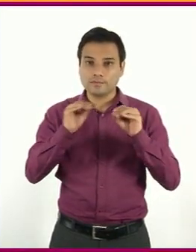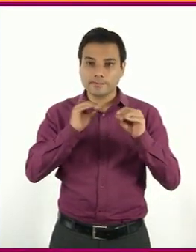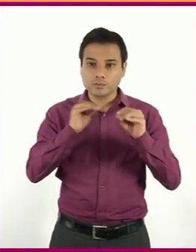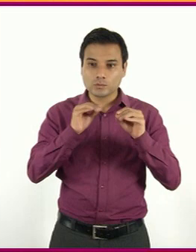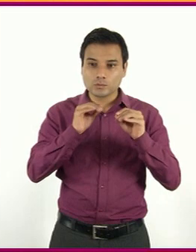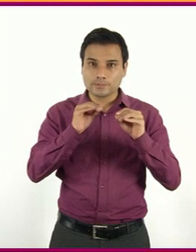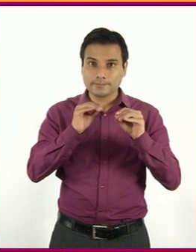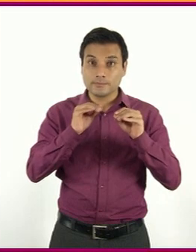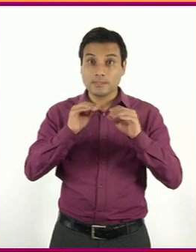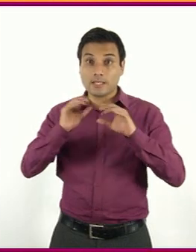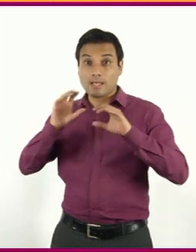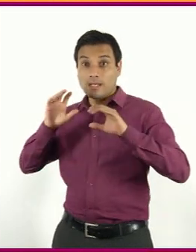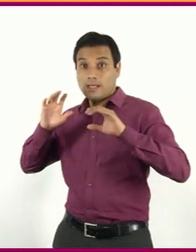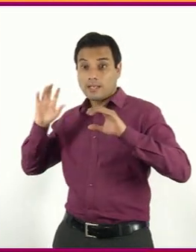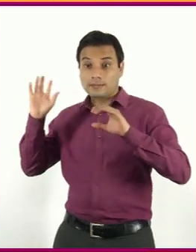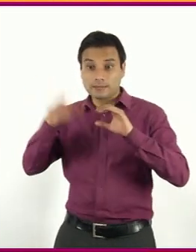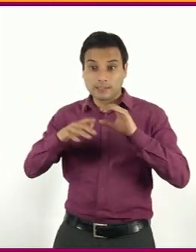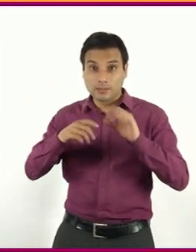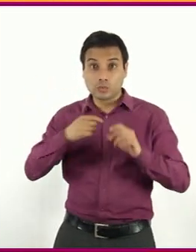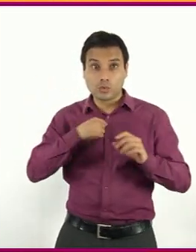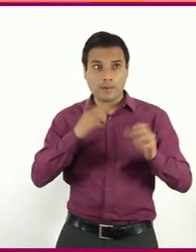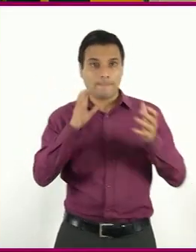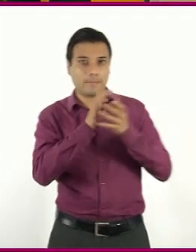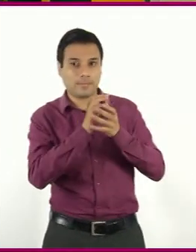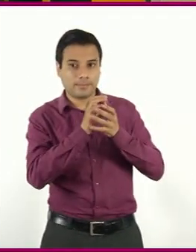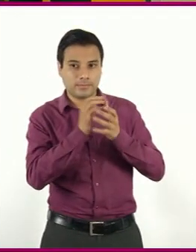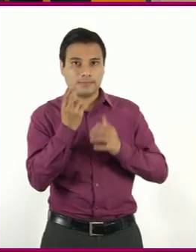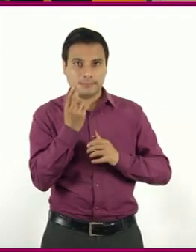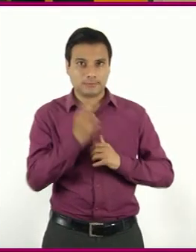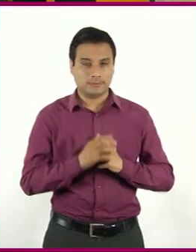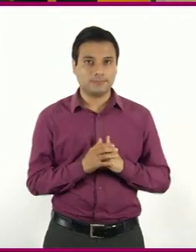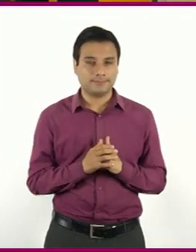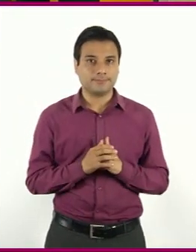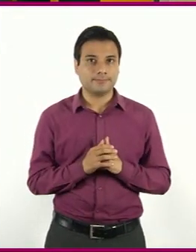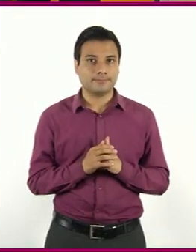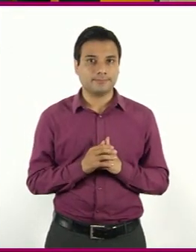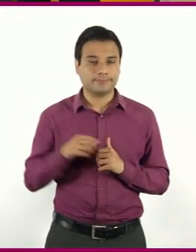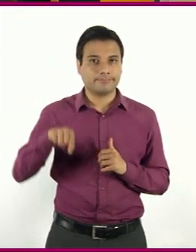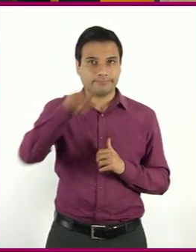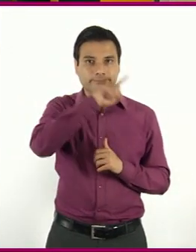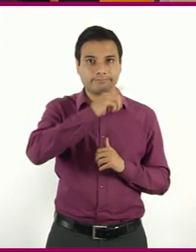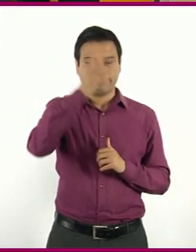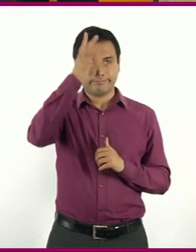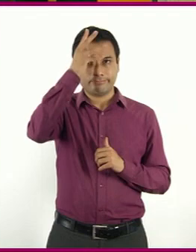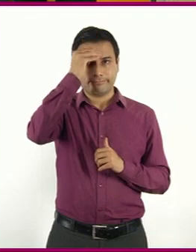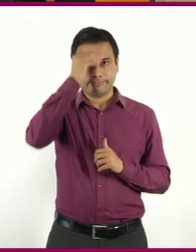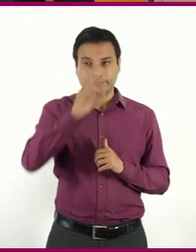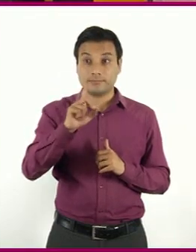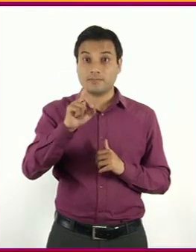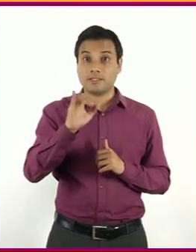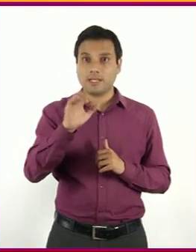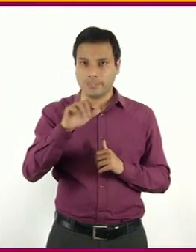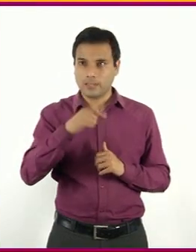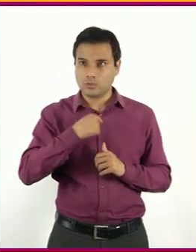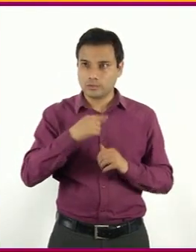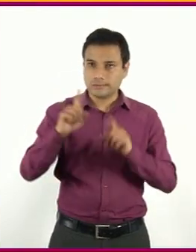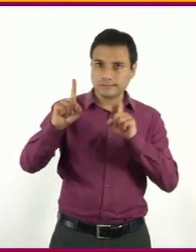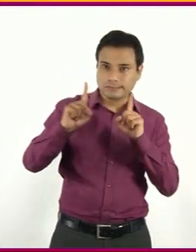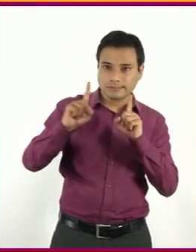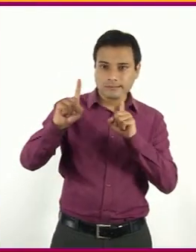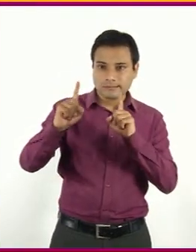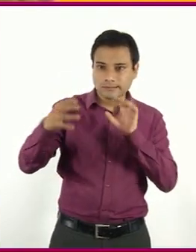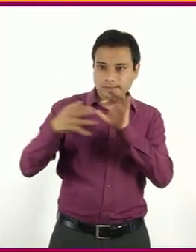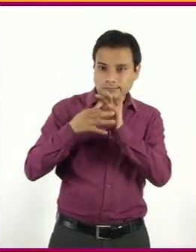tanto al lanzar, la velocidad de reacción, el poder... coordinar los movimientos de Daniel con los míos al yo